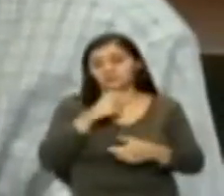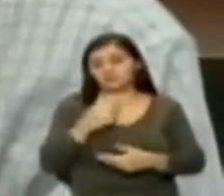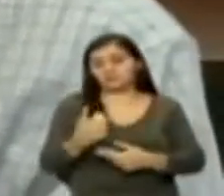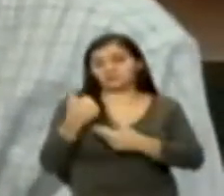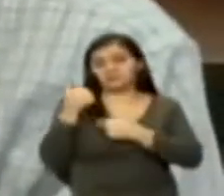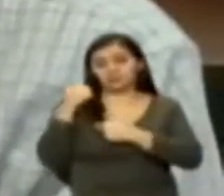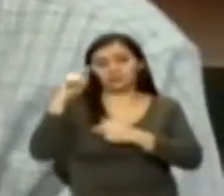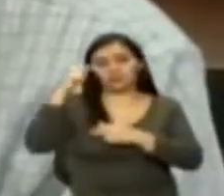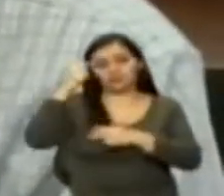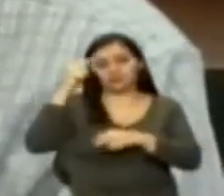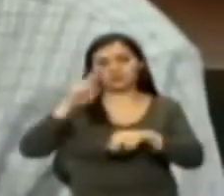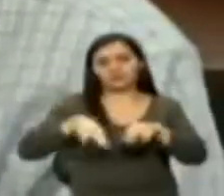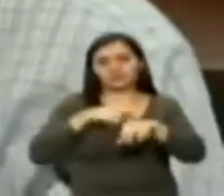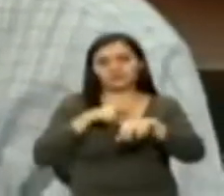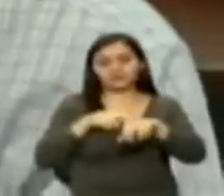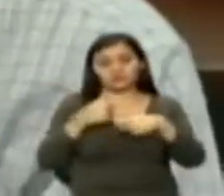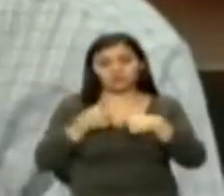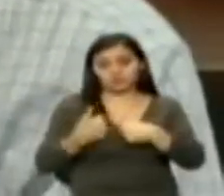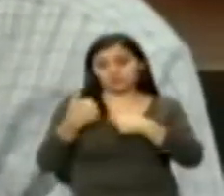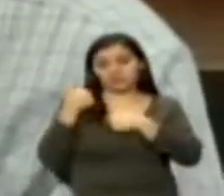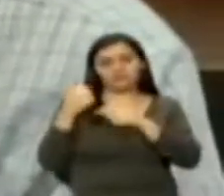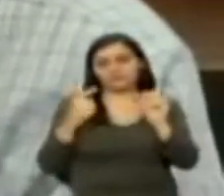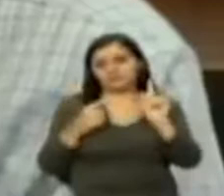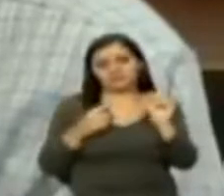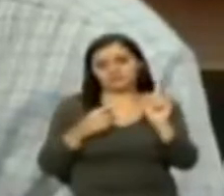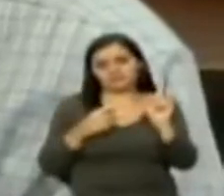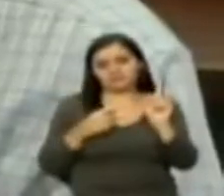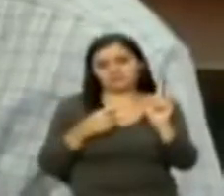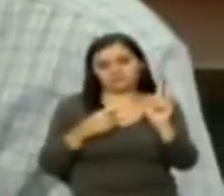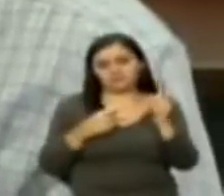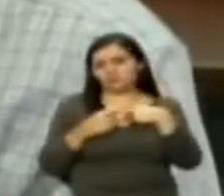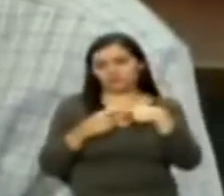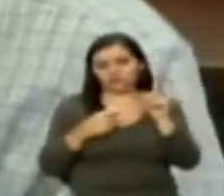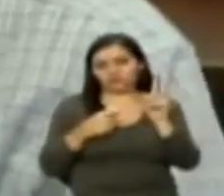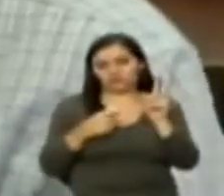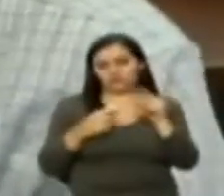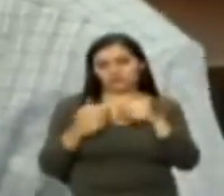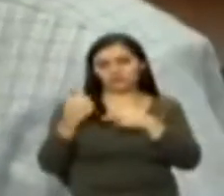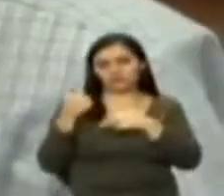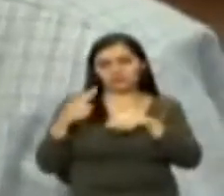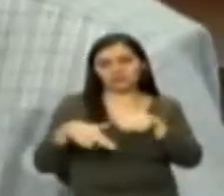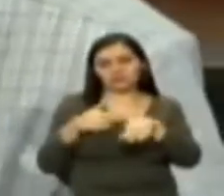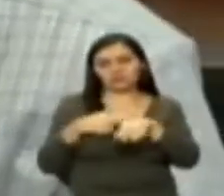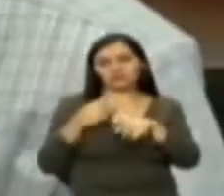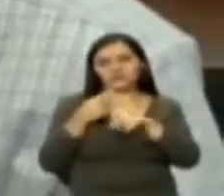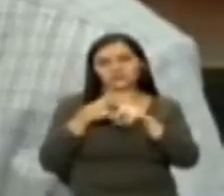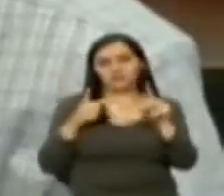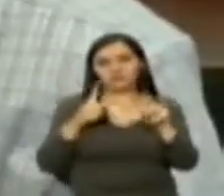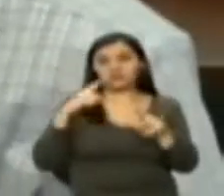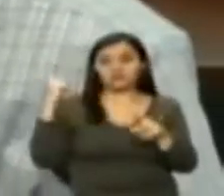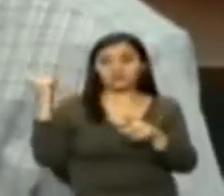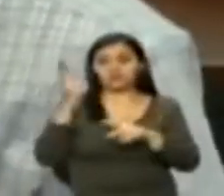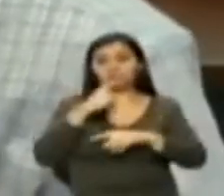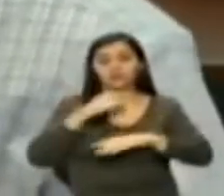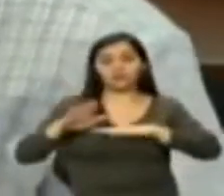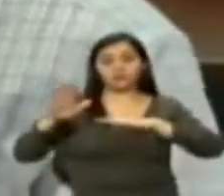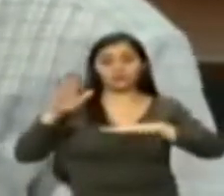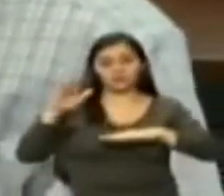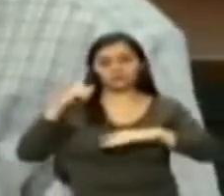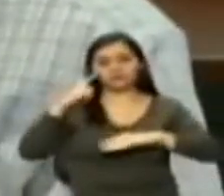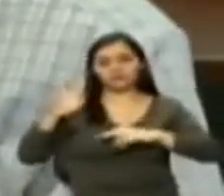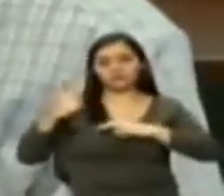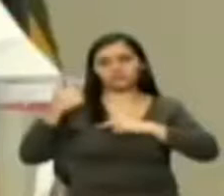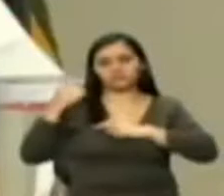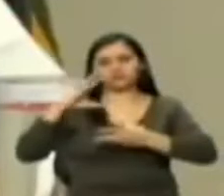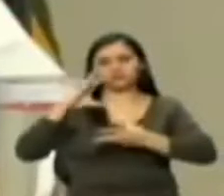gobierno, no es competencia del gobierno nacional. ¿Cuál? La Gualaceo-Limón no es parte de la red estatal, pero sin embargo el compromiso y la responsabilidad ha sido compuesto.